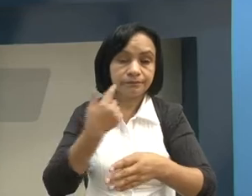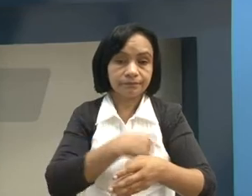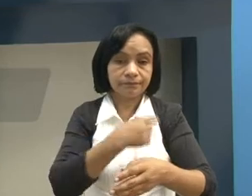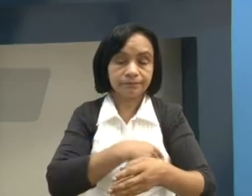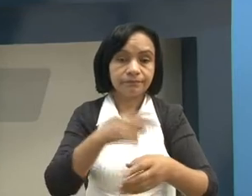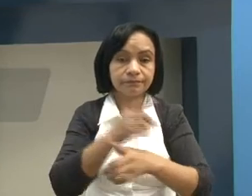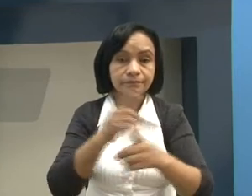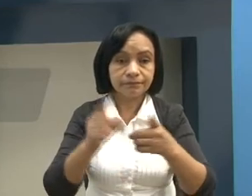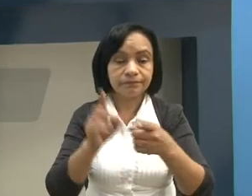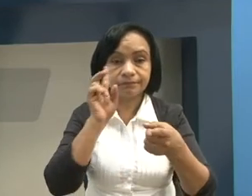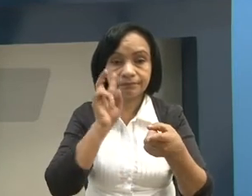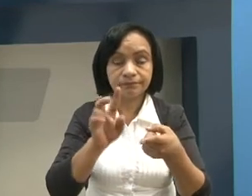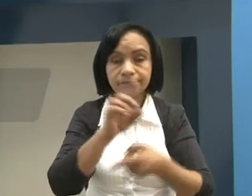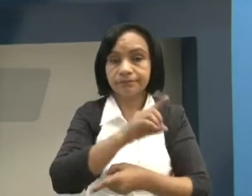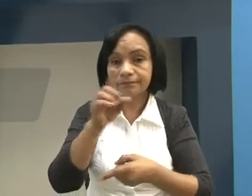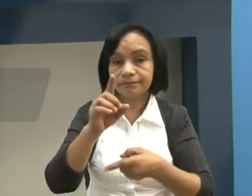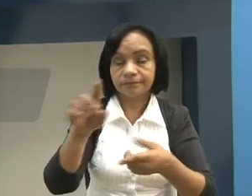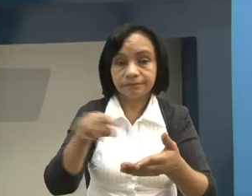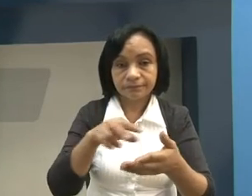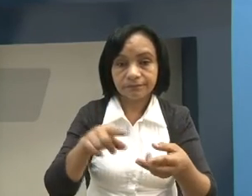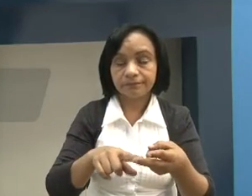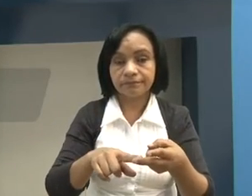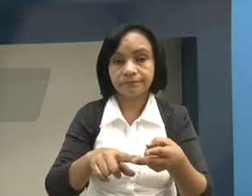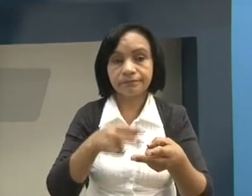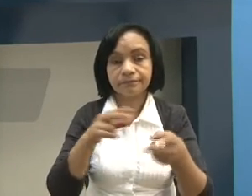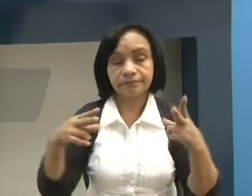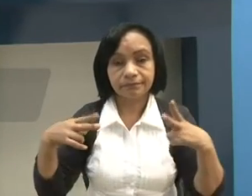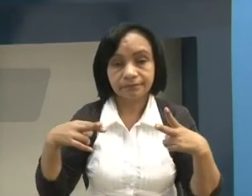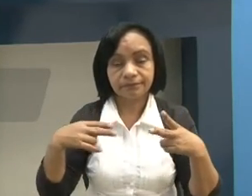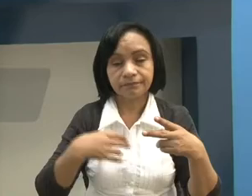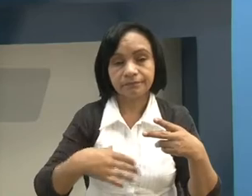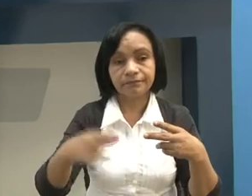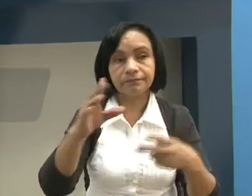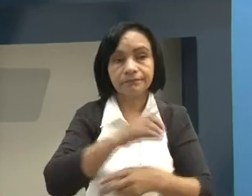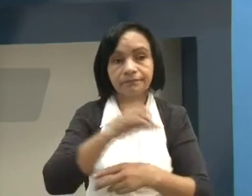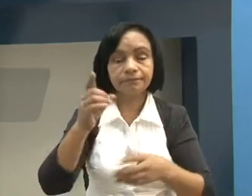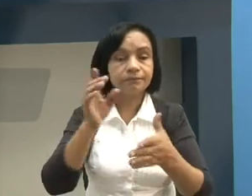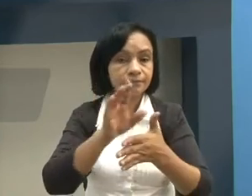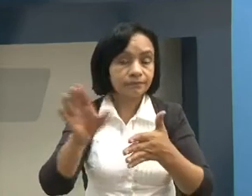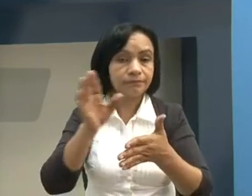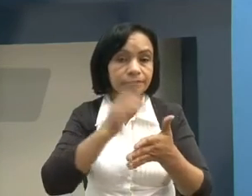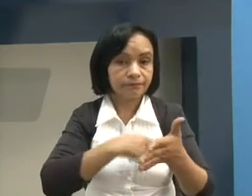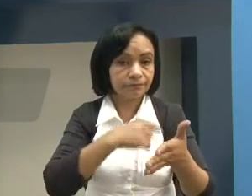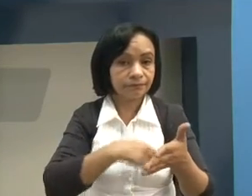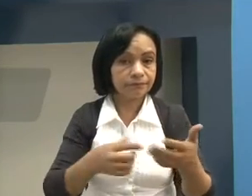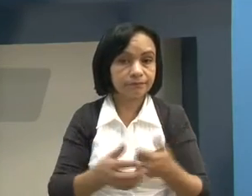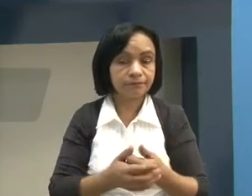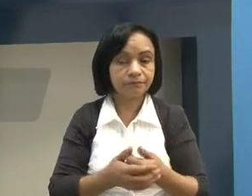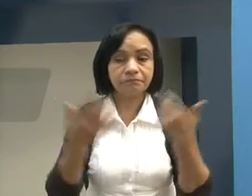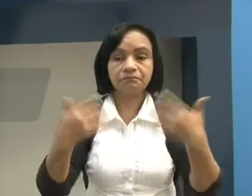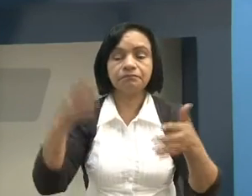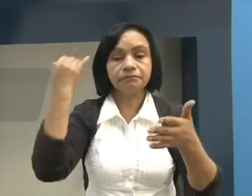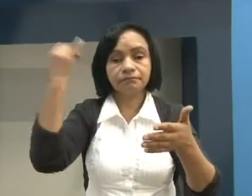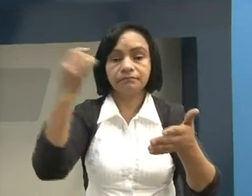que contemplar los días feriados, los días que son a cuenta de vacaciones, todo esto tenés que ver en el calendario escolar. No es que antojadizo,